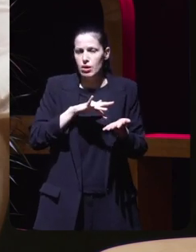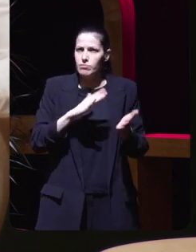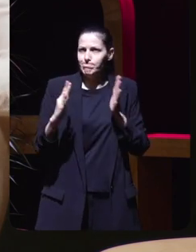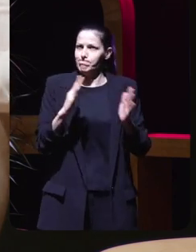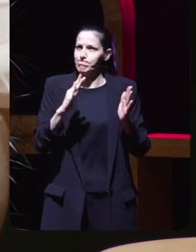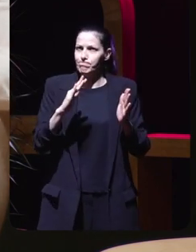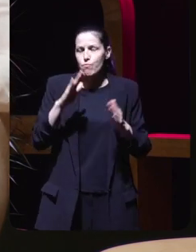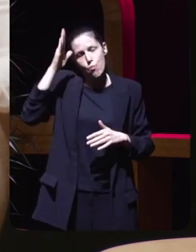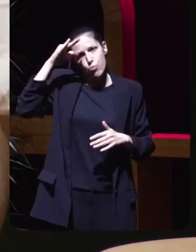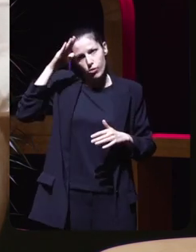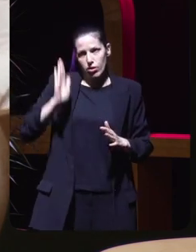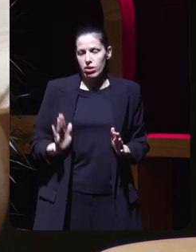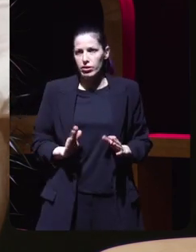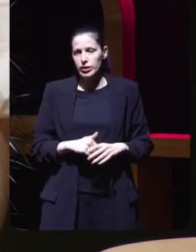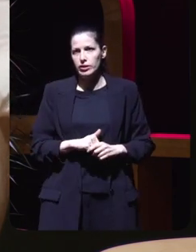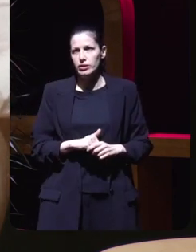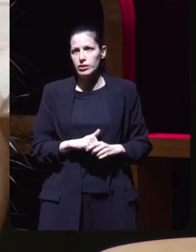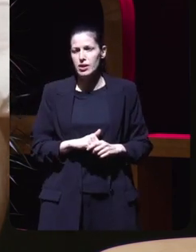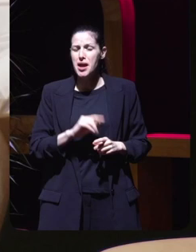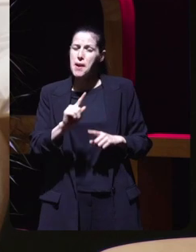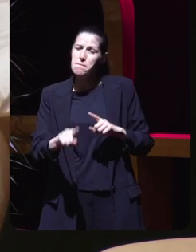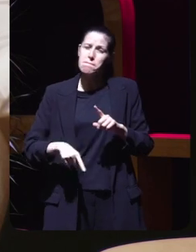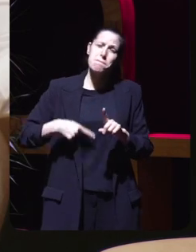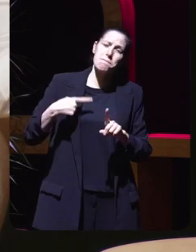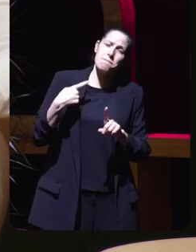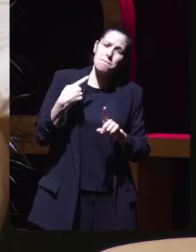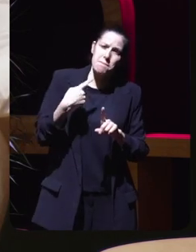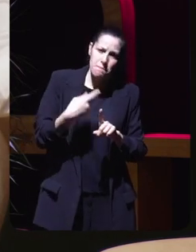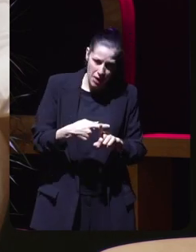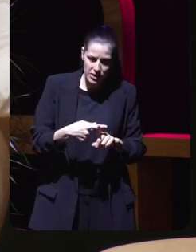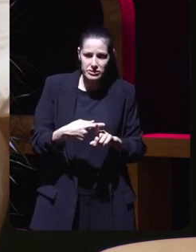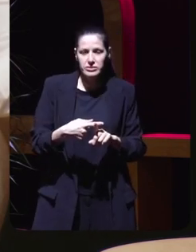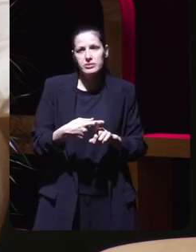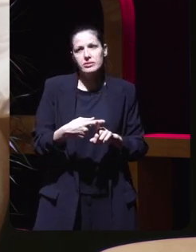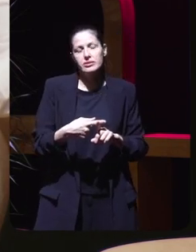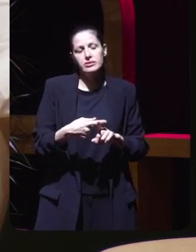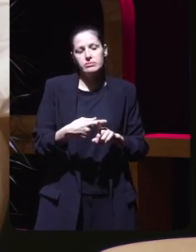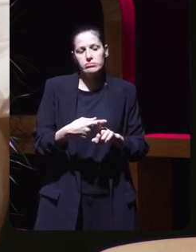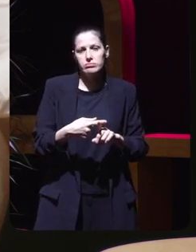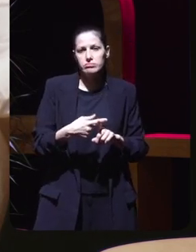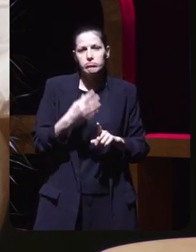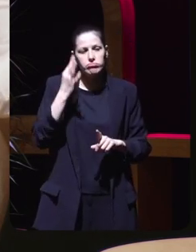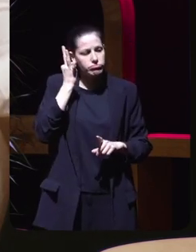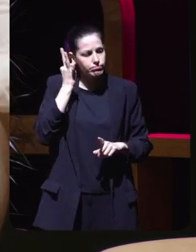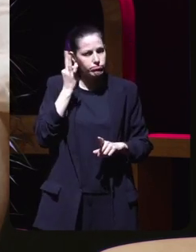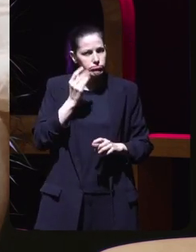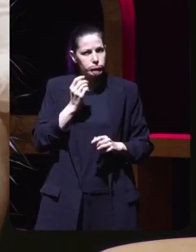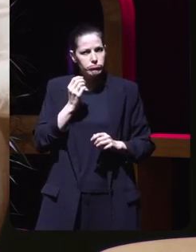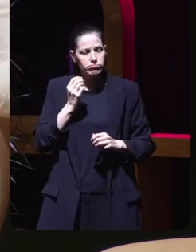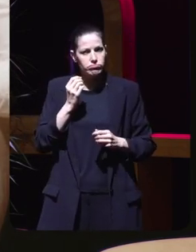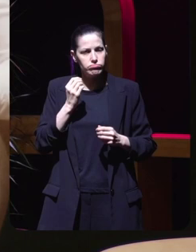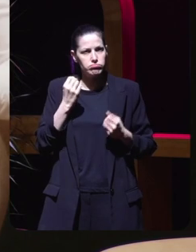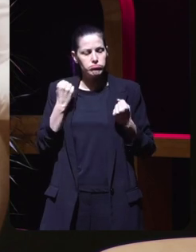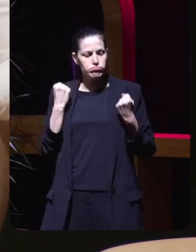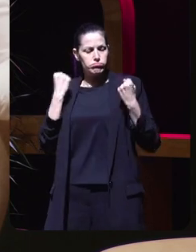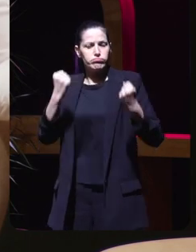Y claro no se anda por arriba porque somos así somos o descarado de keisharnos no y de actuar como esas